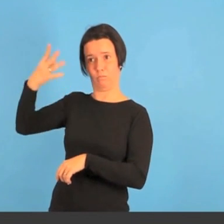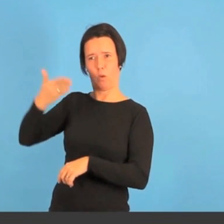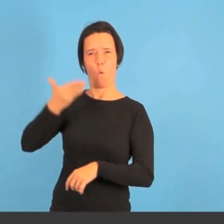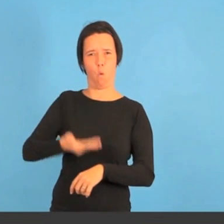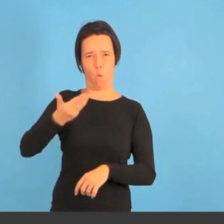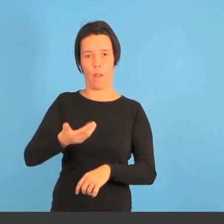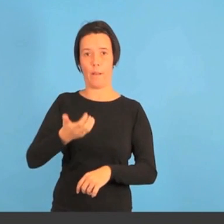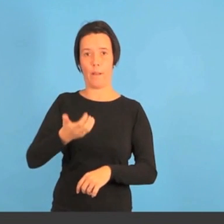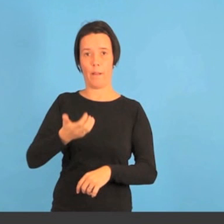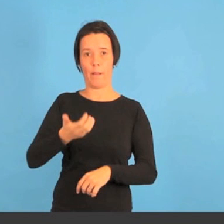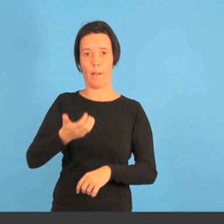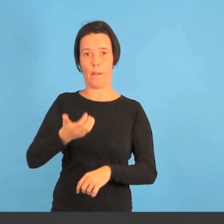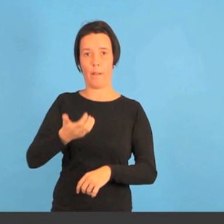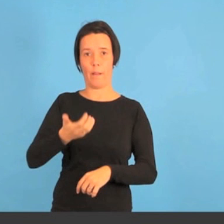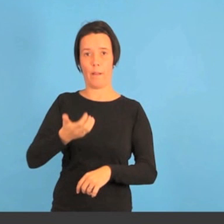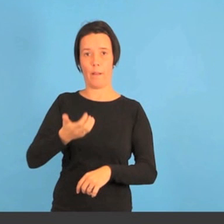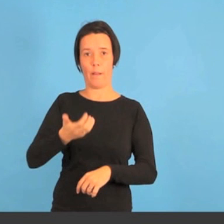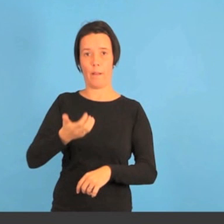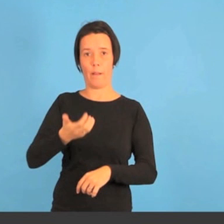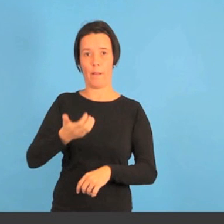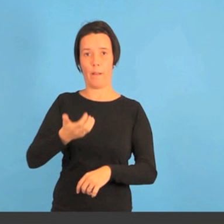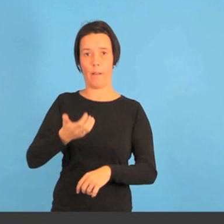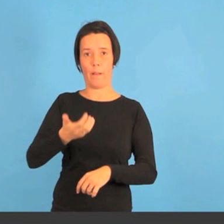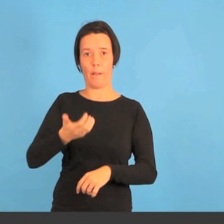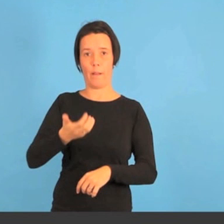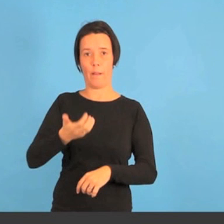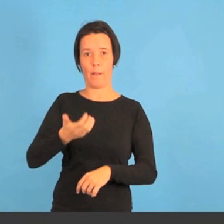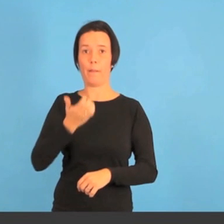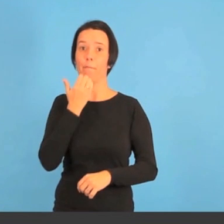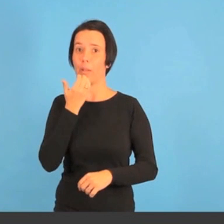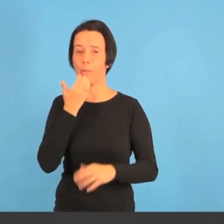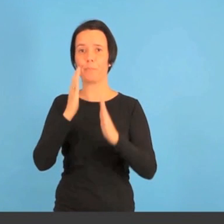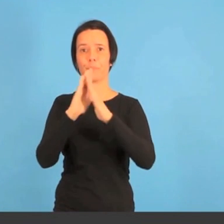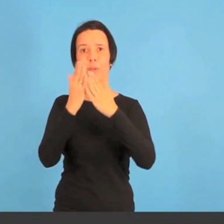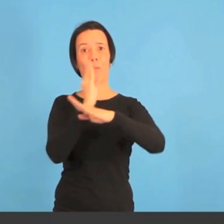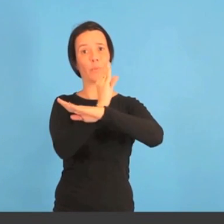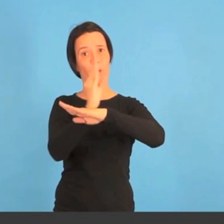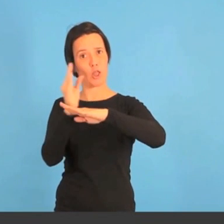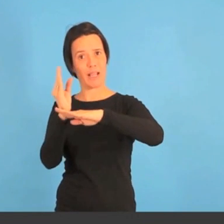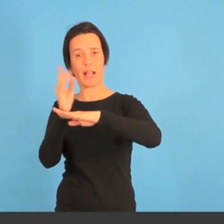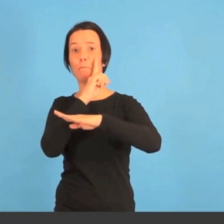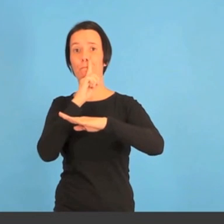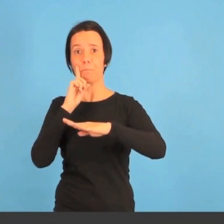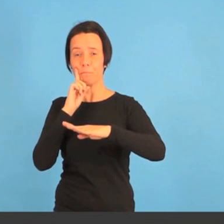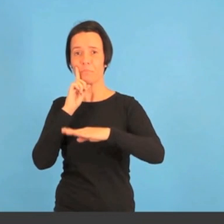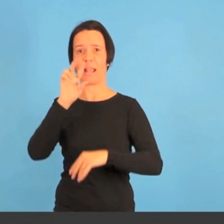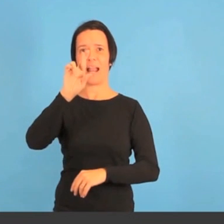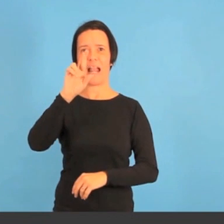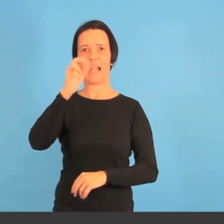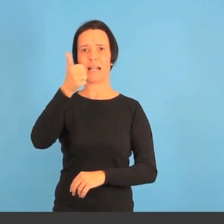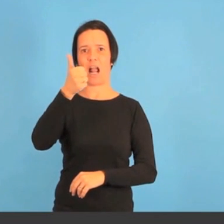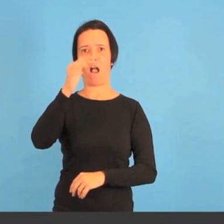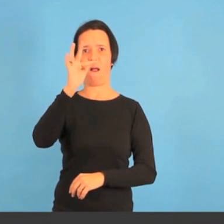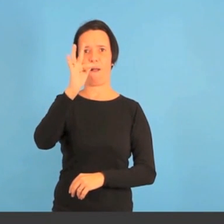algunos de los edificios más importantes de la población en esta plaza también encontramos otros dos